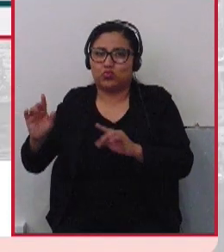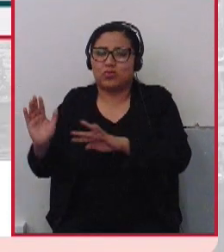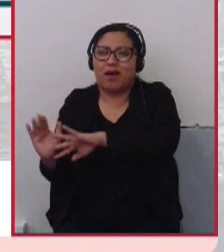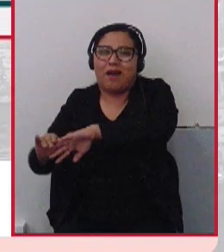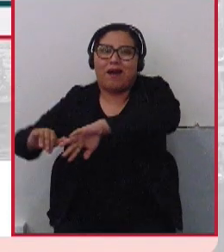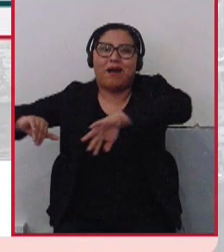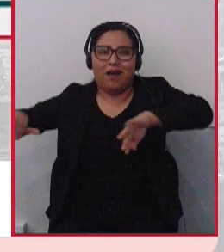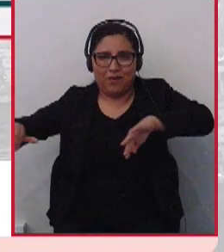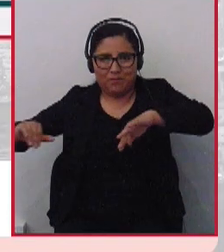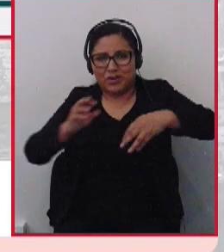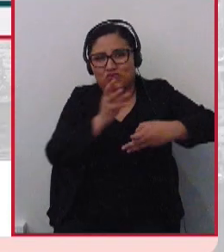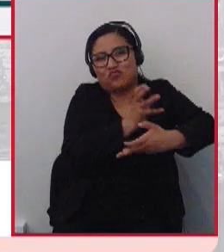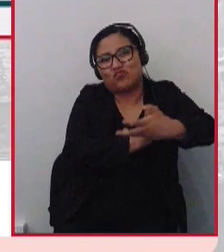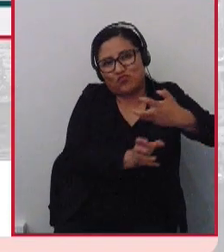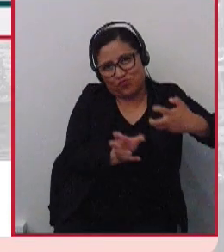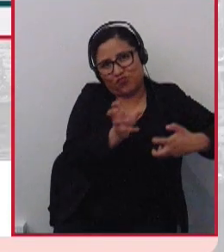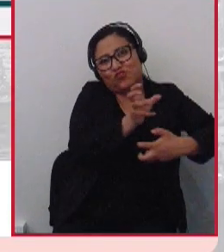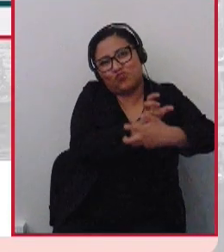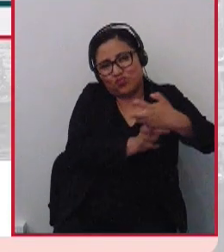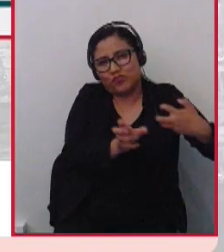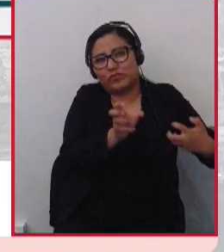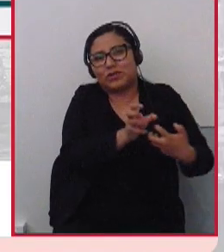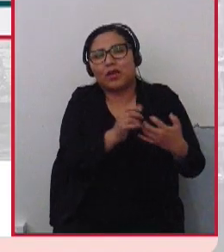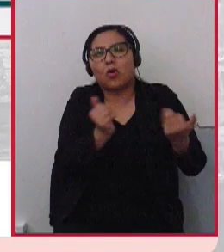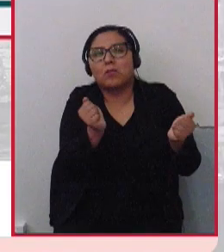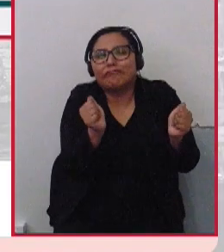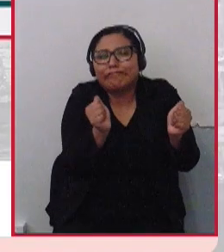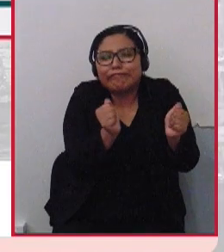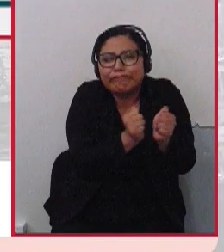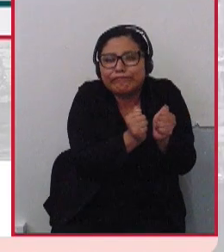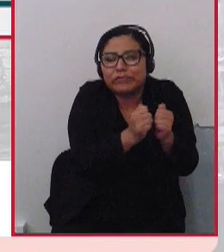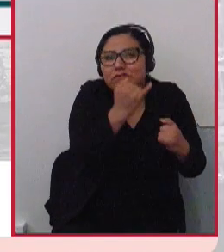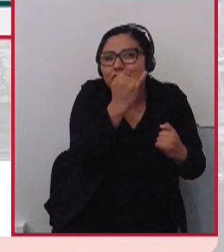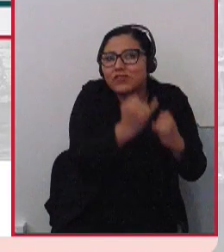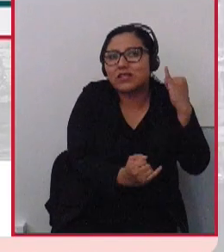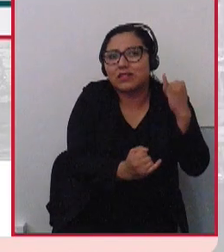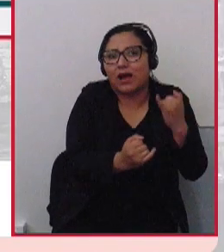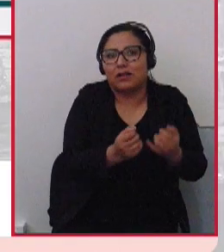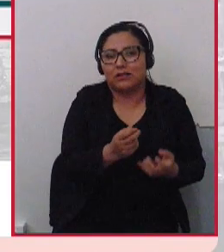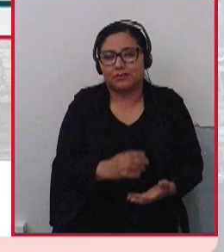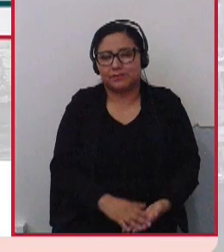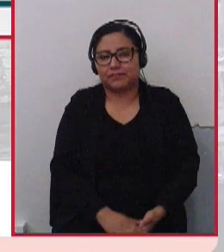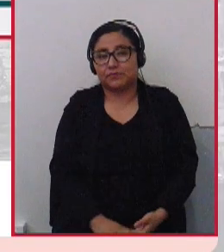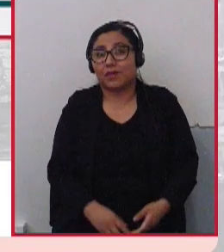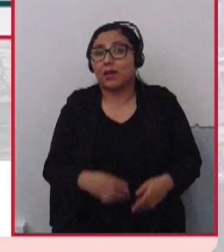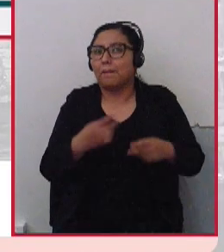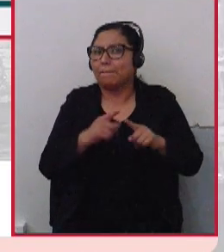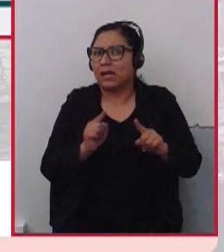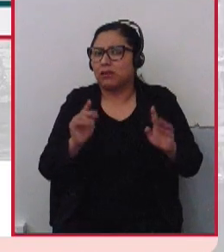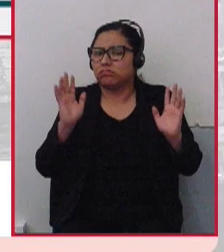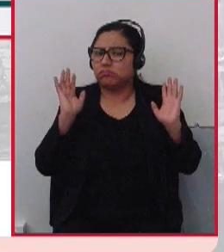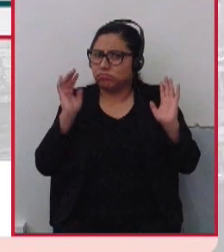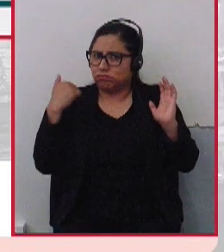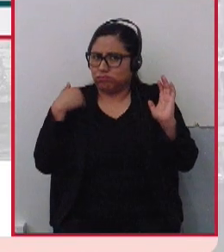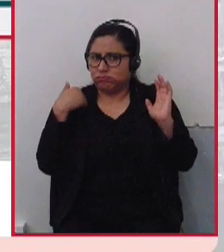está trabajando en celdas unitarias como teniendo un concentrado final, ¿no? Pero para el caso nuestro, todo el